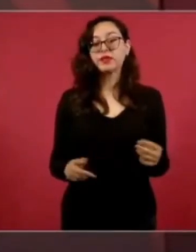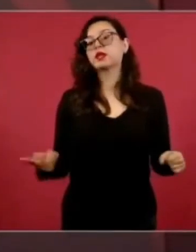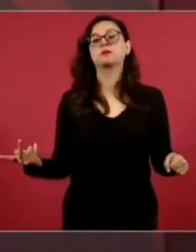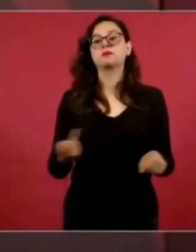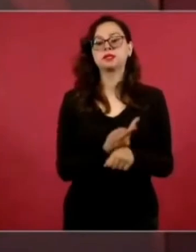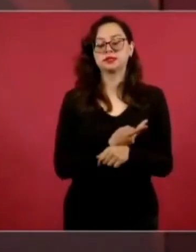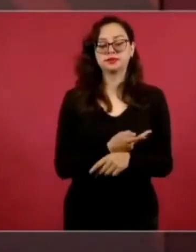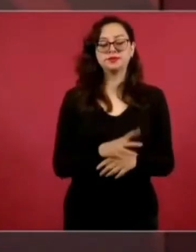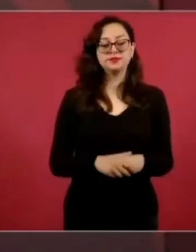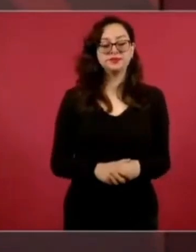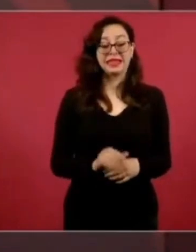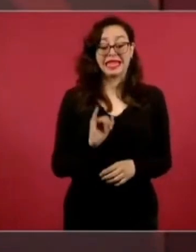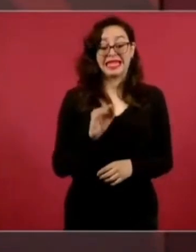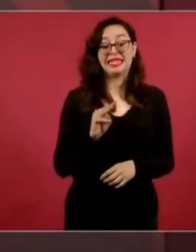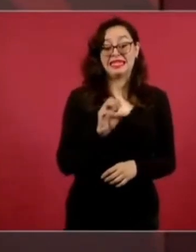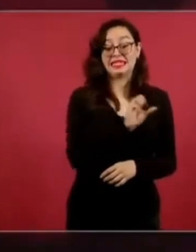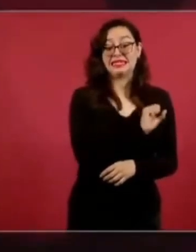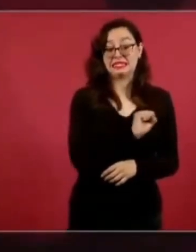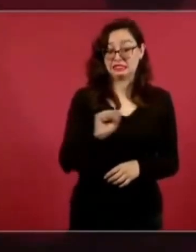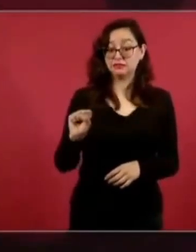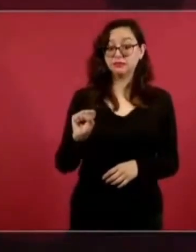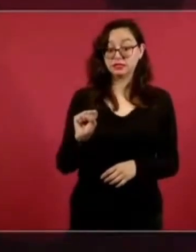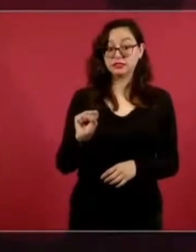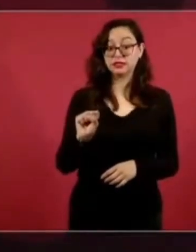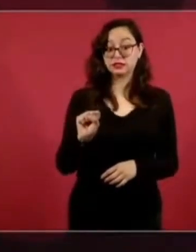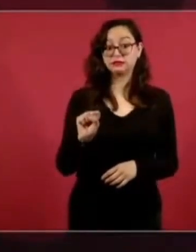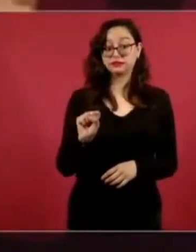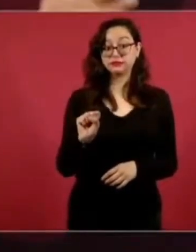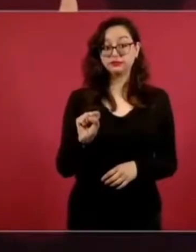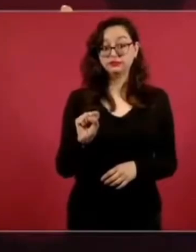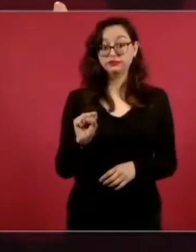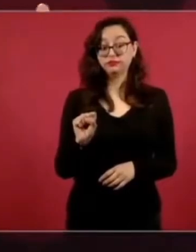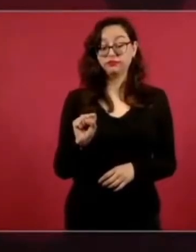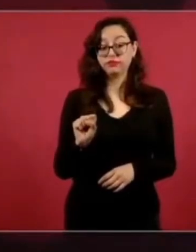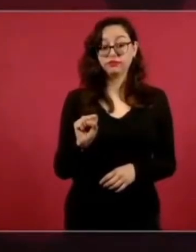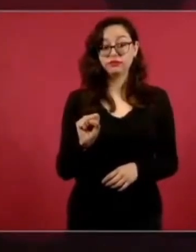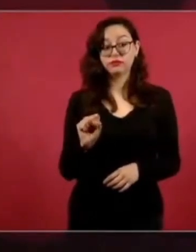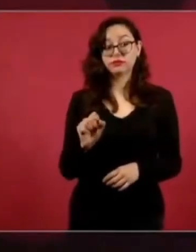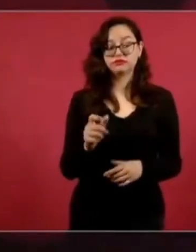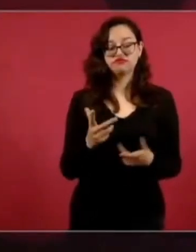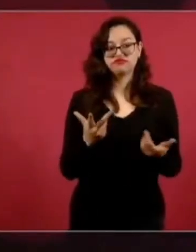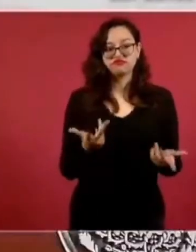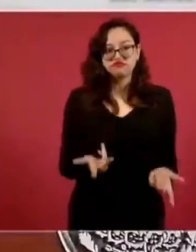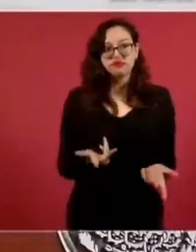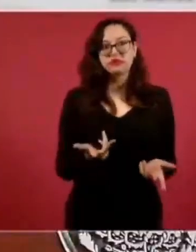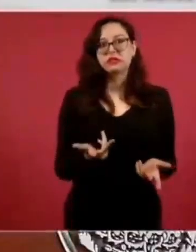Social, porque realmente estaba muy abandonado todo el sector salud,